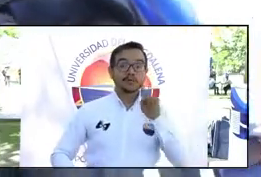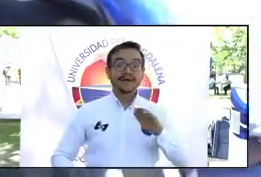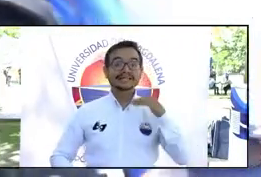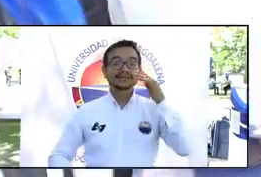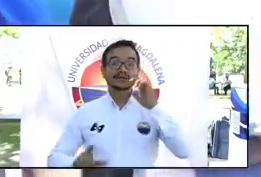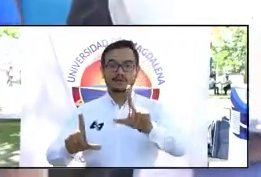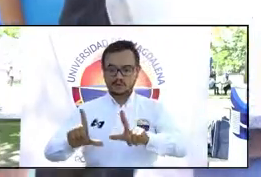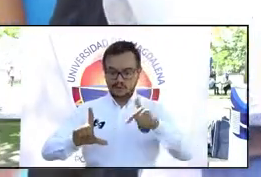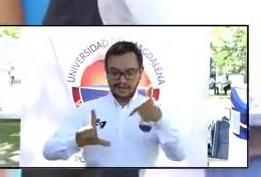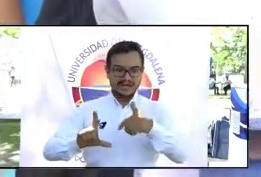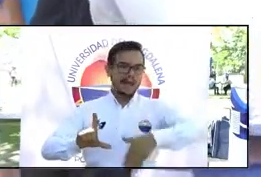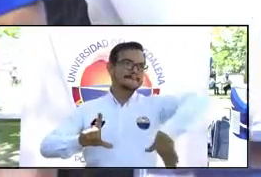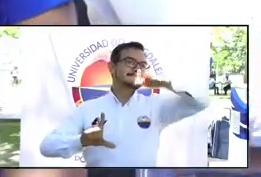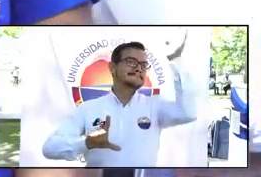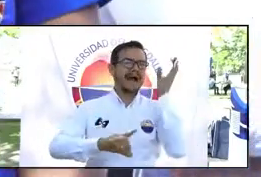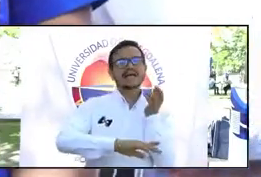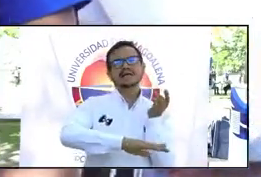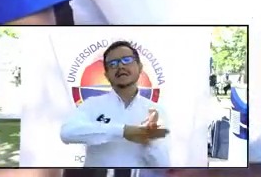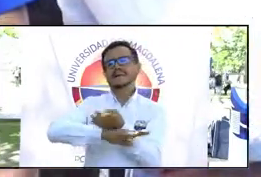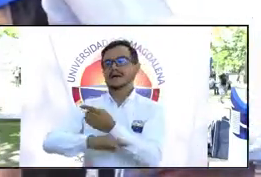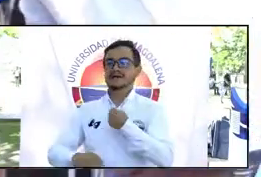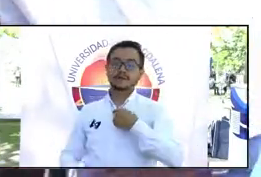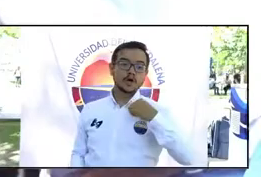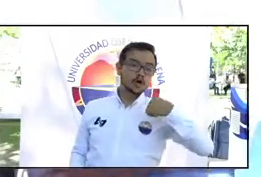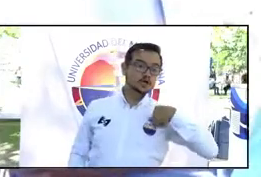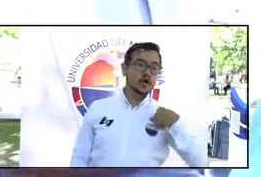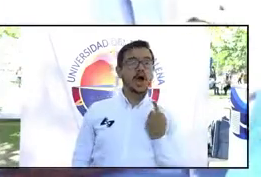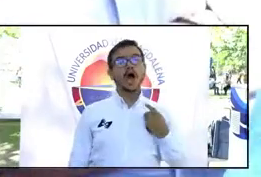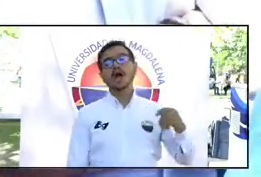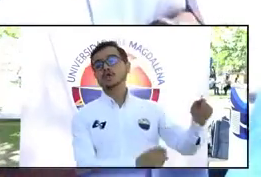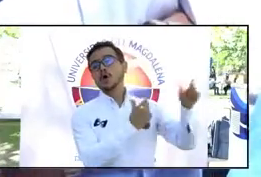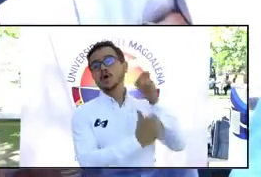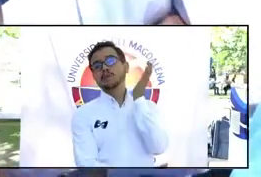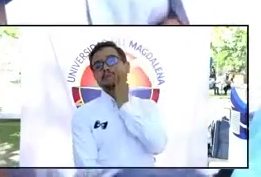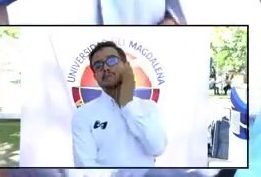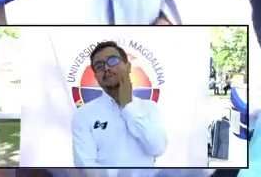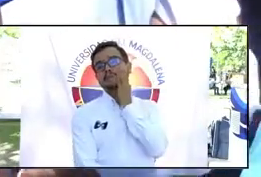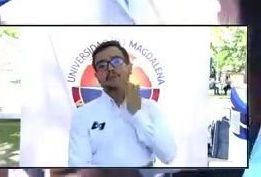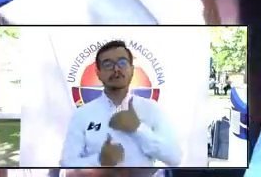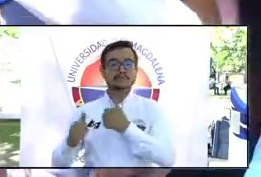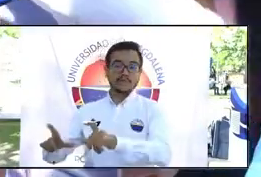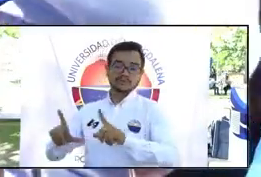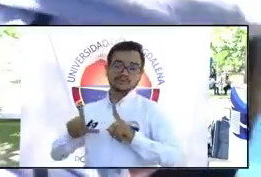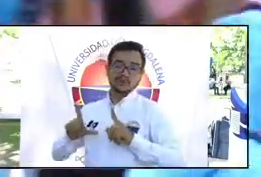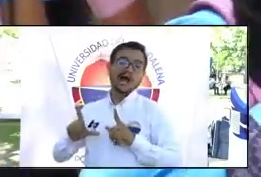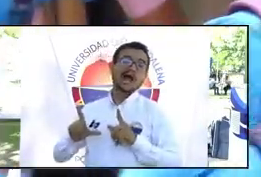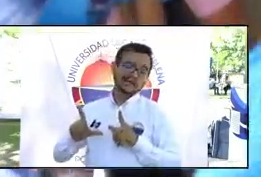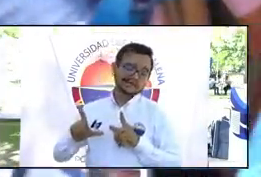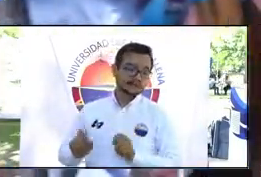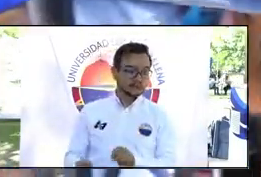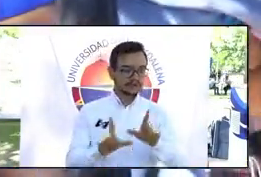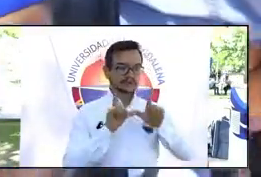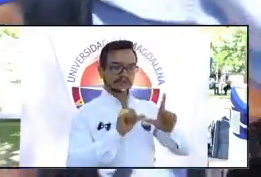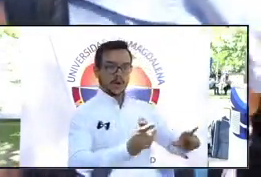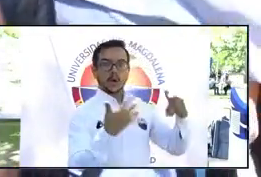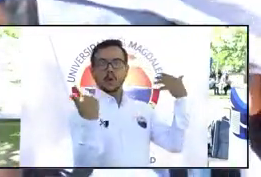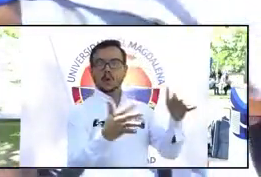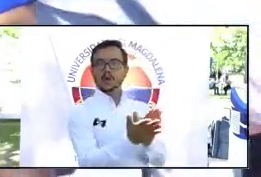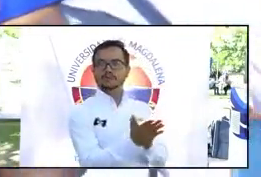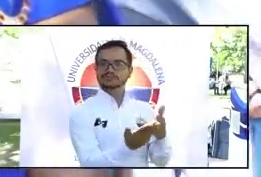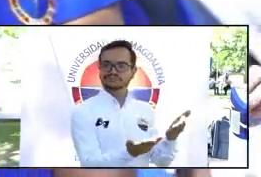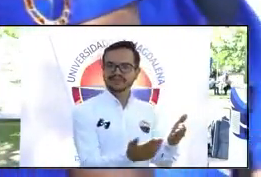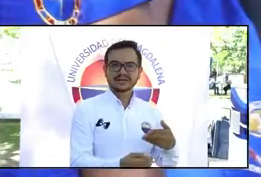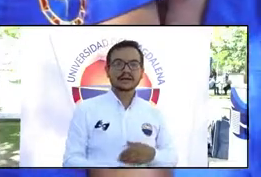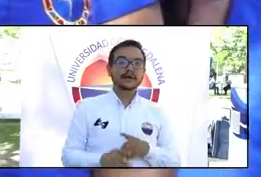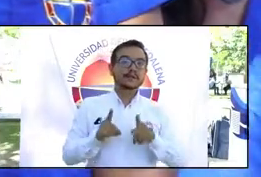vale mucho más que el que tuvo todo en la vida. Así que esta dotación seguramente no sea lo más excepcional, pero el programa estaba tan